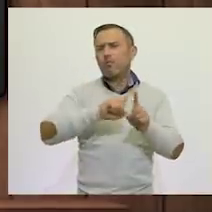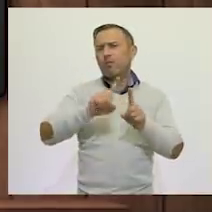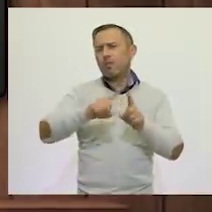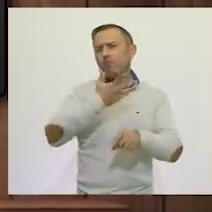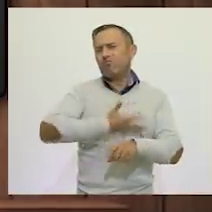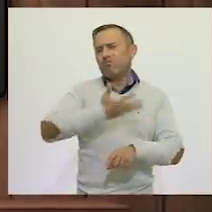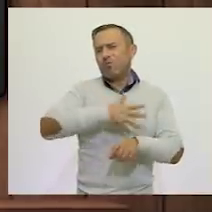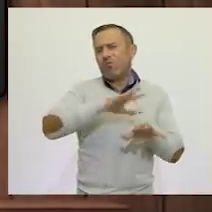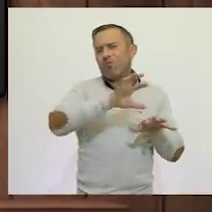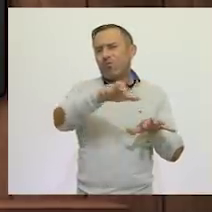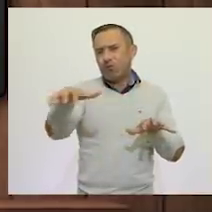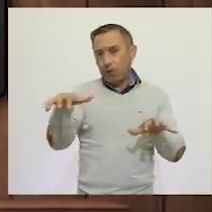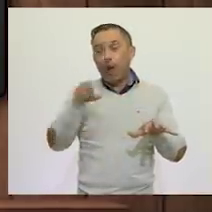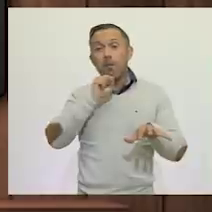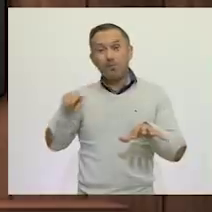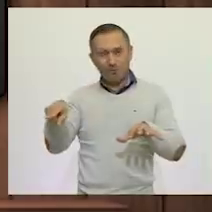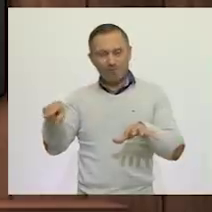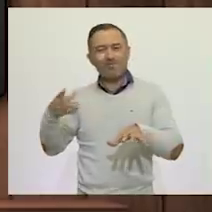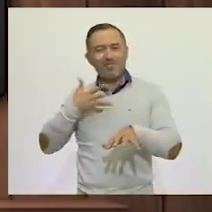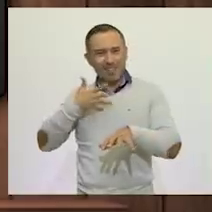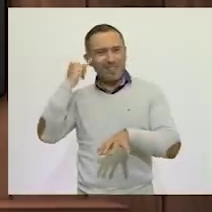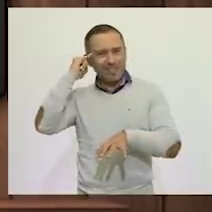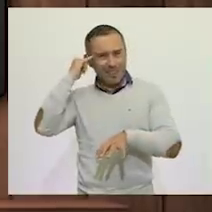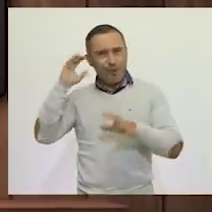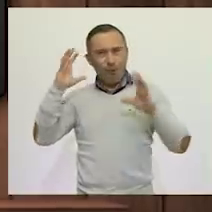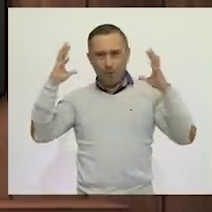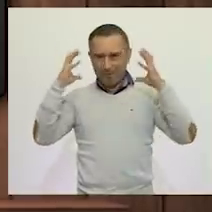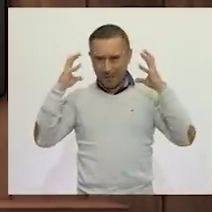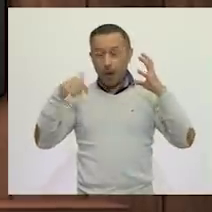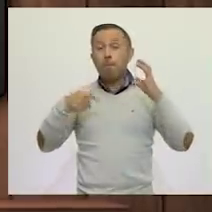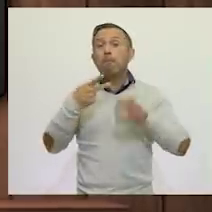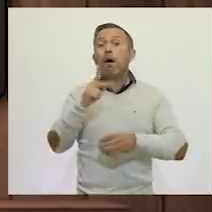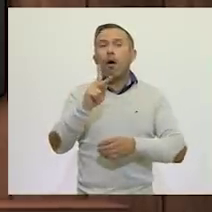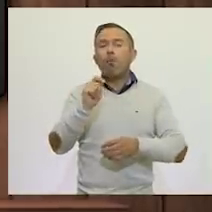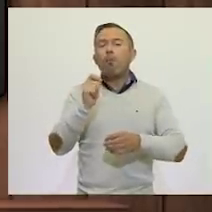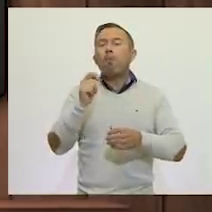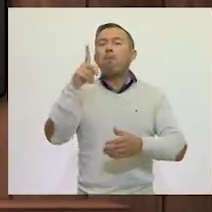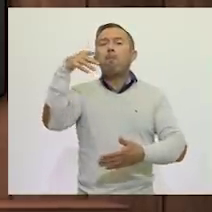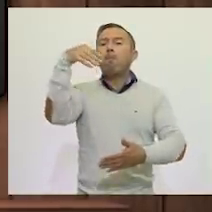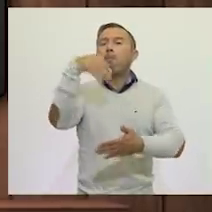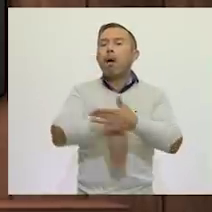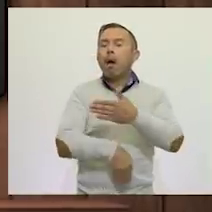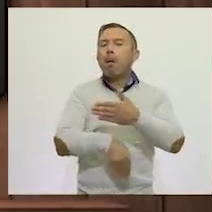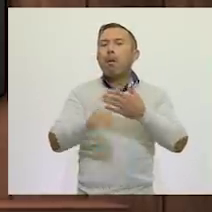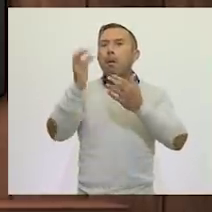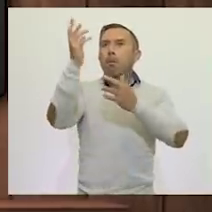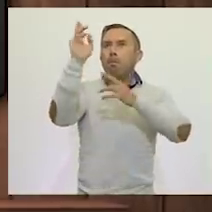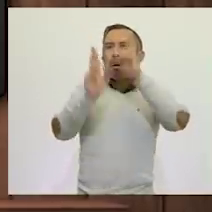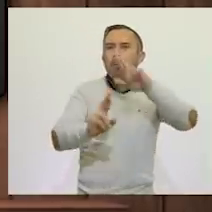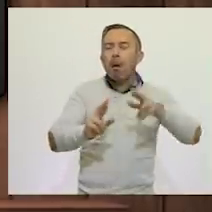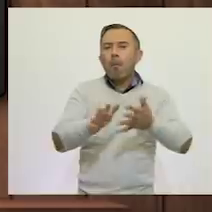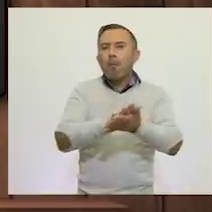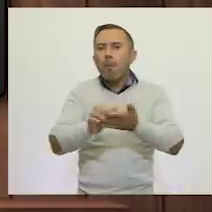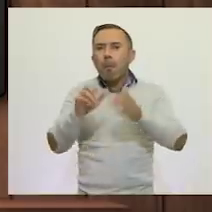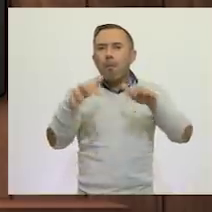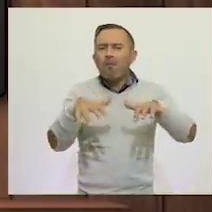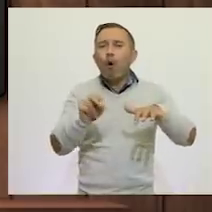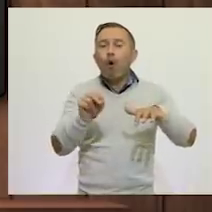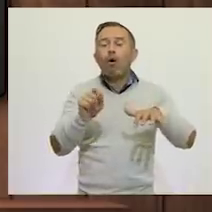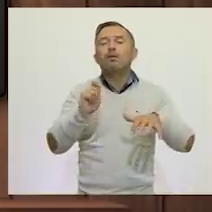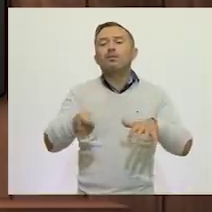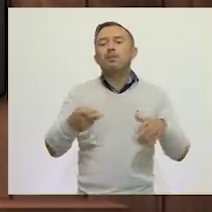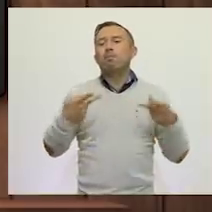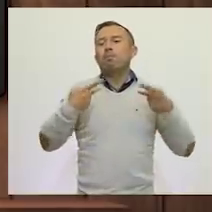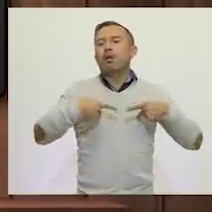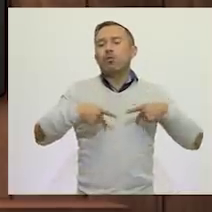la notoria influencia olmeca. Sin embargo, fueron decayendo y despoblando no por una catástrofe, sino por un reacomodo de la población que dio fin